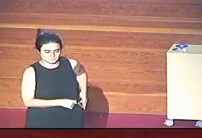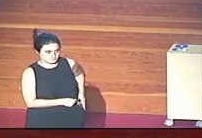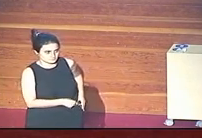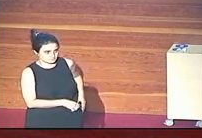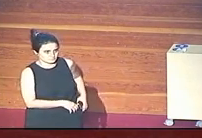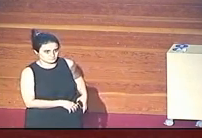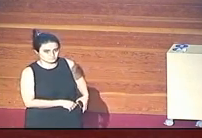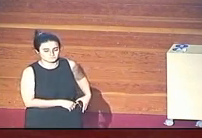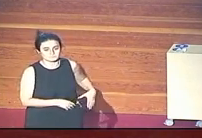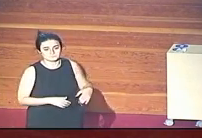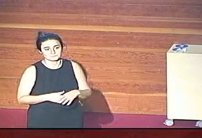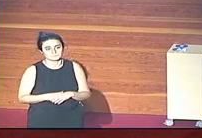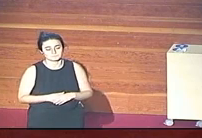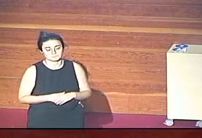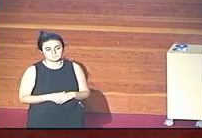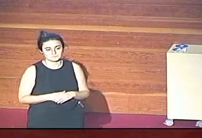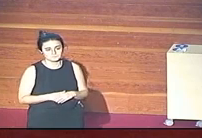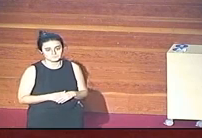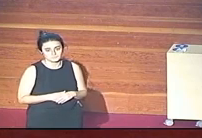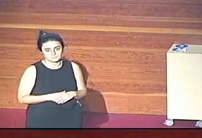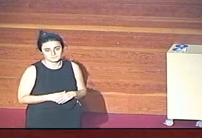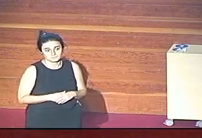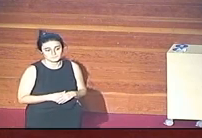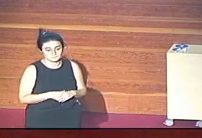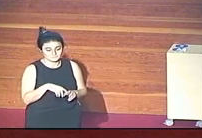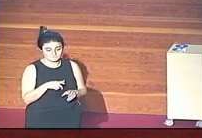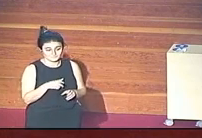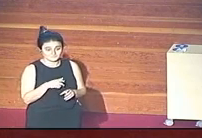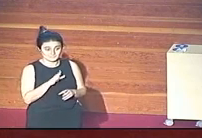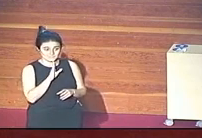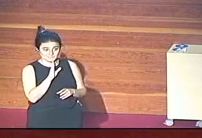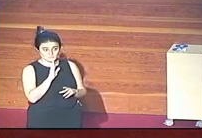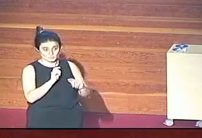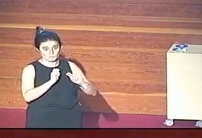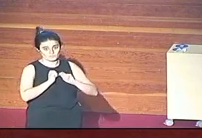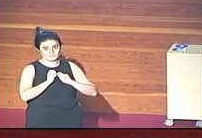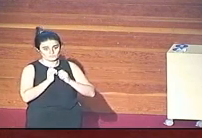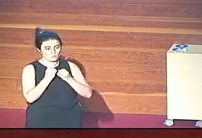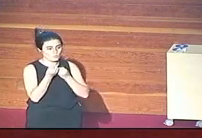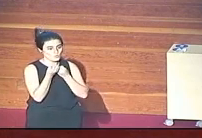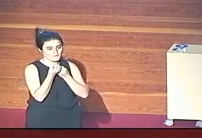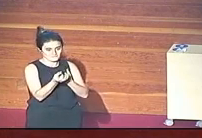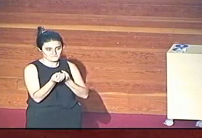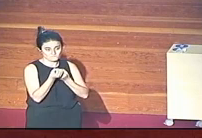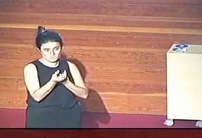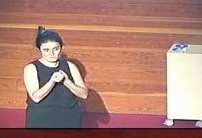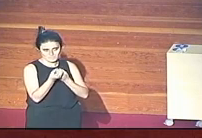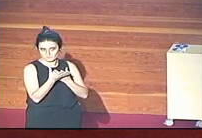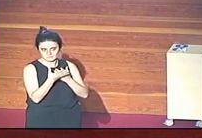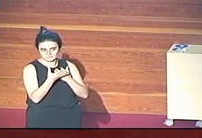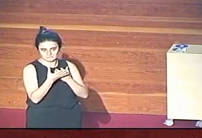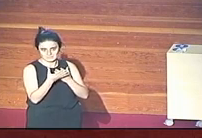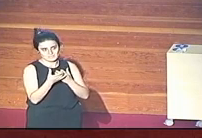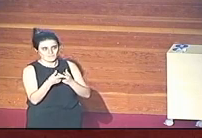eso ha llevado a que traspasemos el umbral de la información y empecemos a hablar de